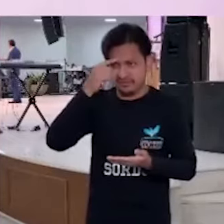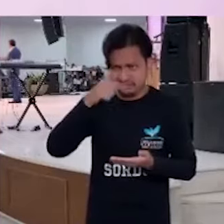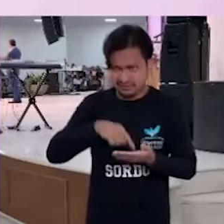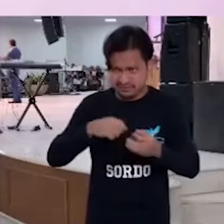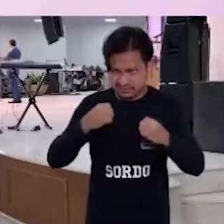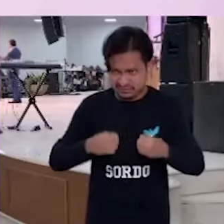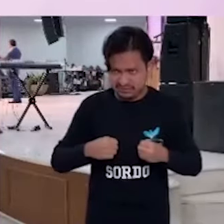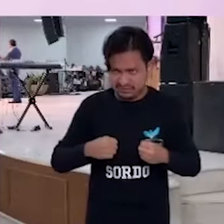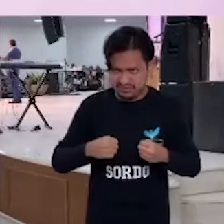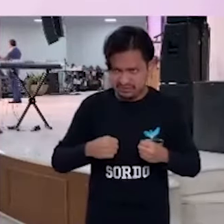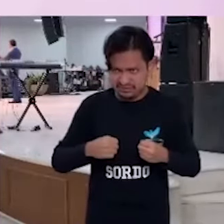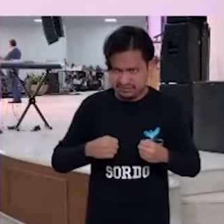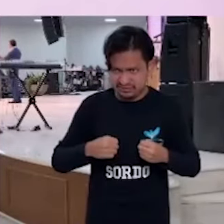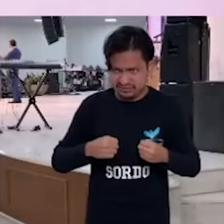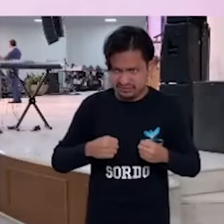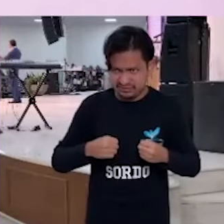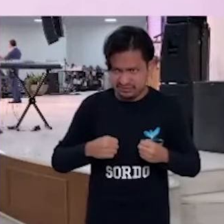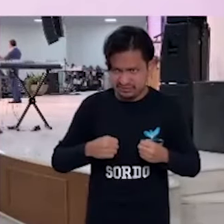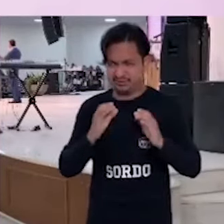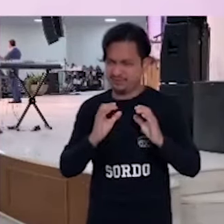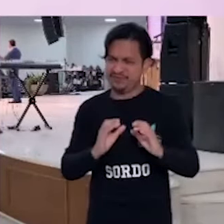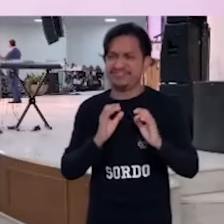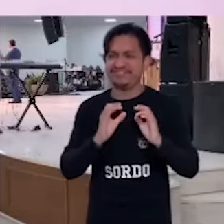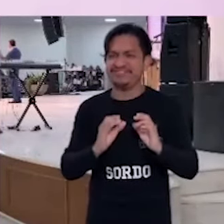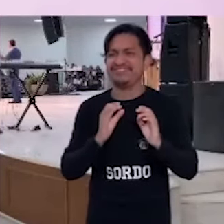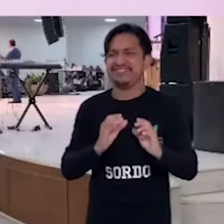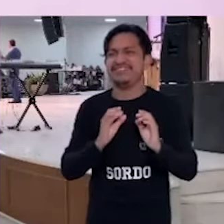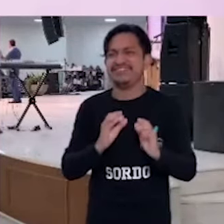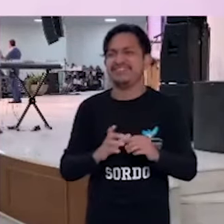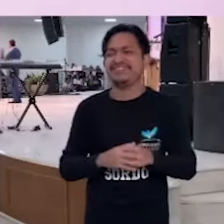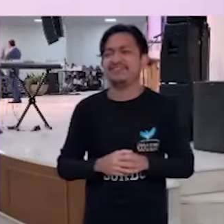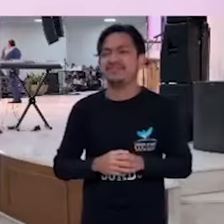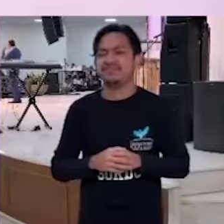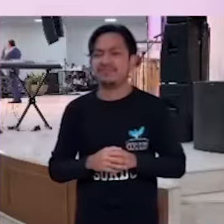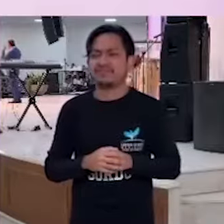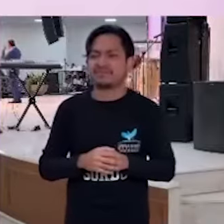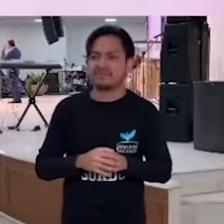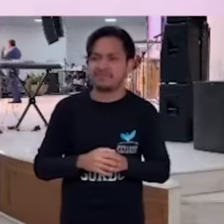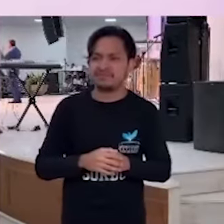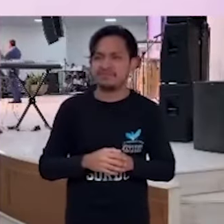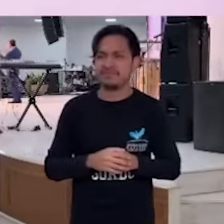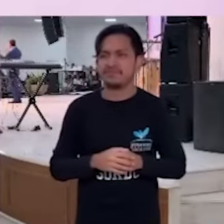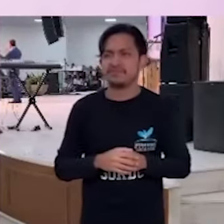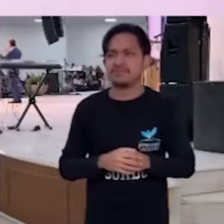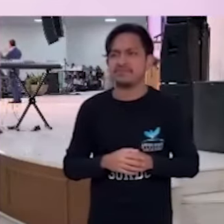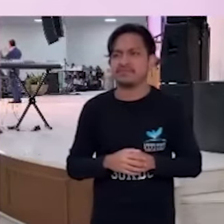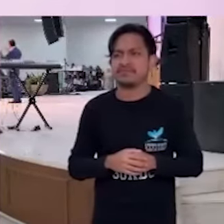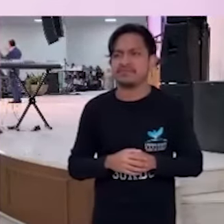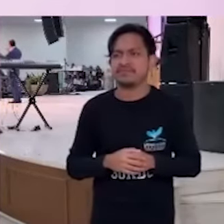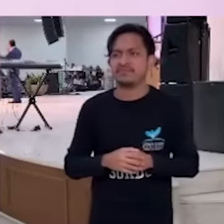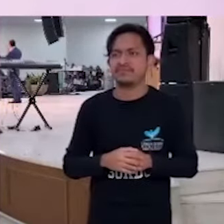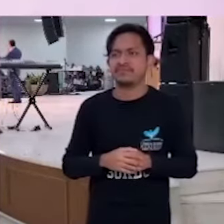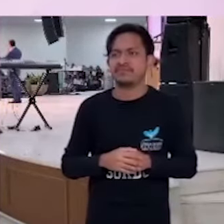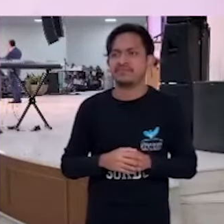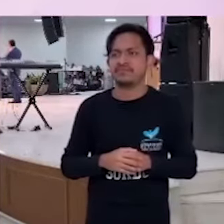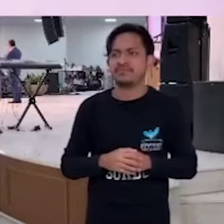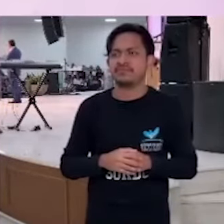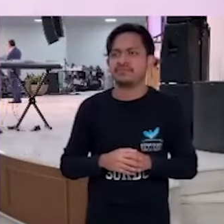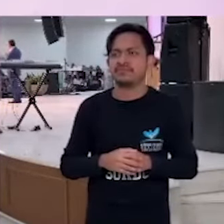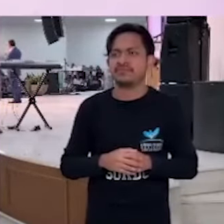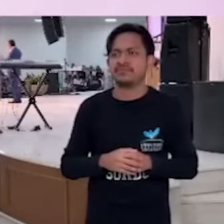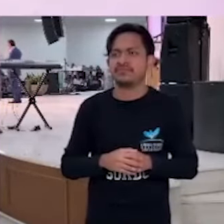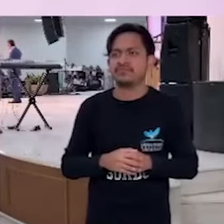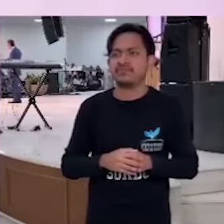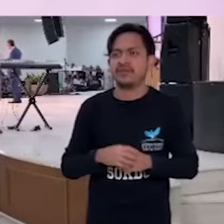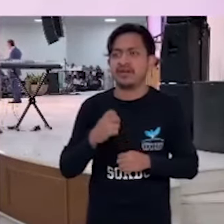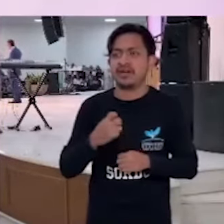firme, agua, no vais a caer. O sea, nunca es de, estamos hablando de la sabiduría, no es de sabios, ¿verdad?